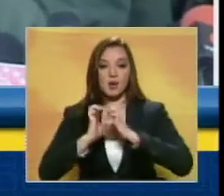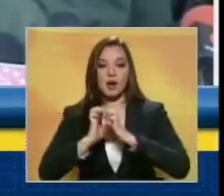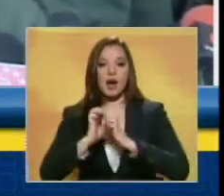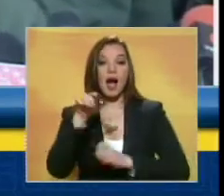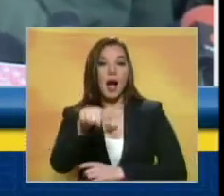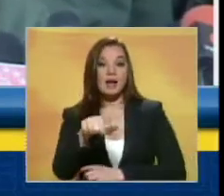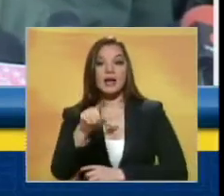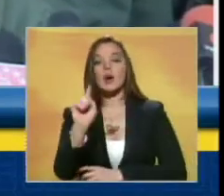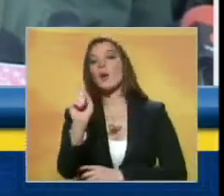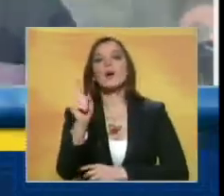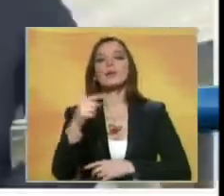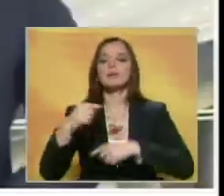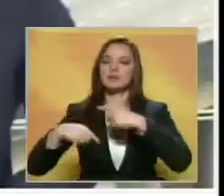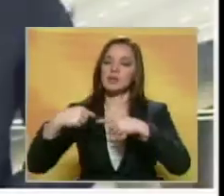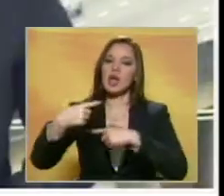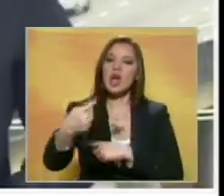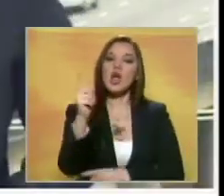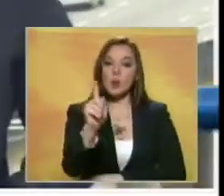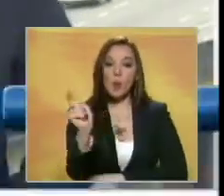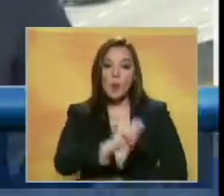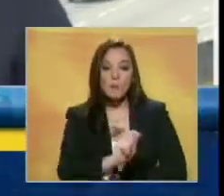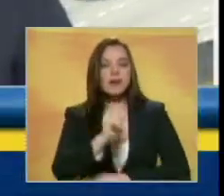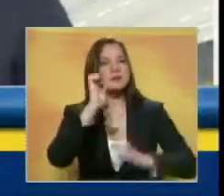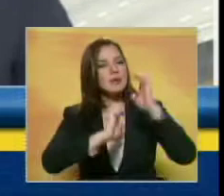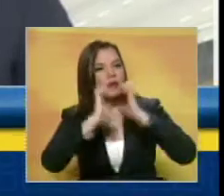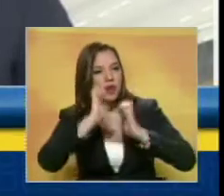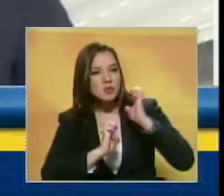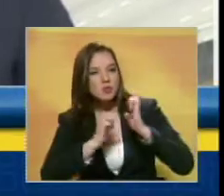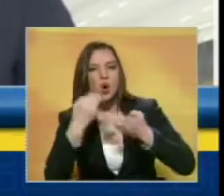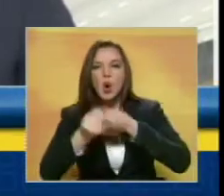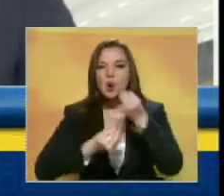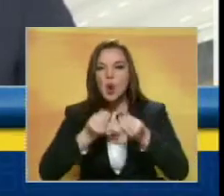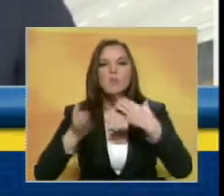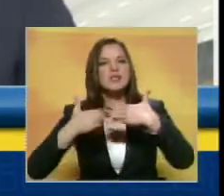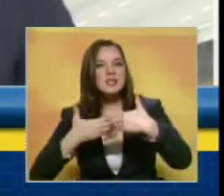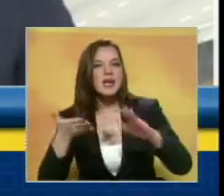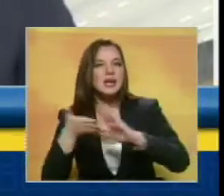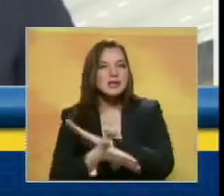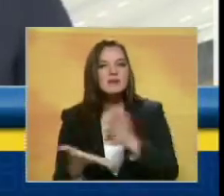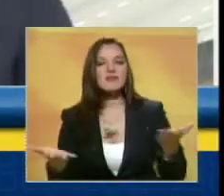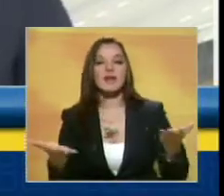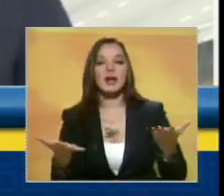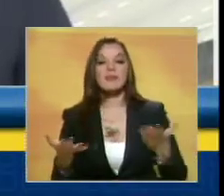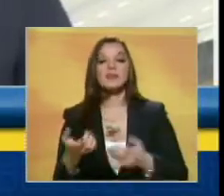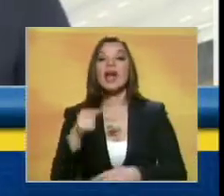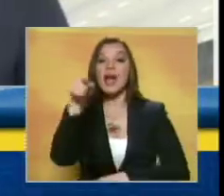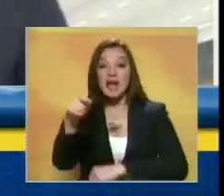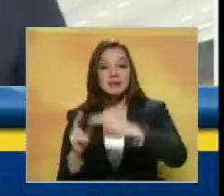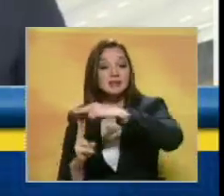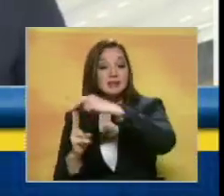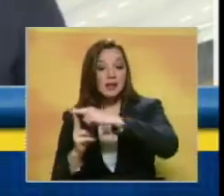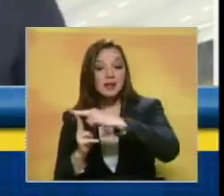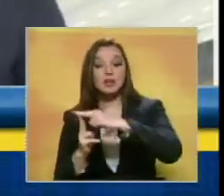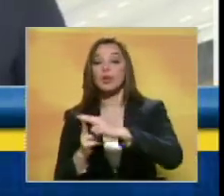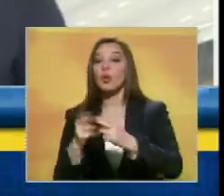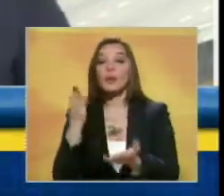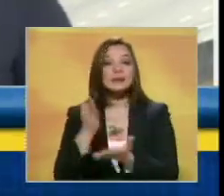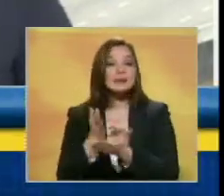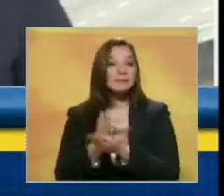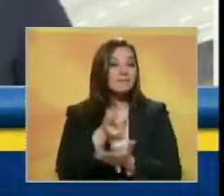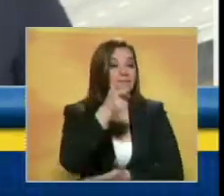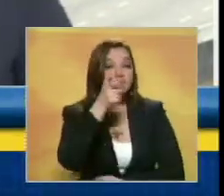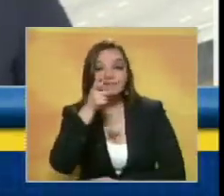estos primeros 30 días. Entre tanto, en el cuartel Bolívar de San Cristóbal se sigue monitoreando toda esta